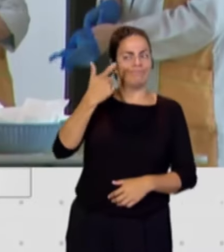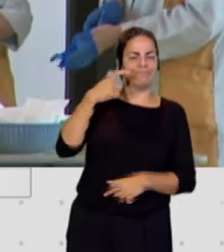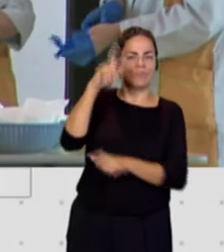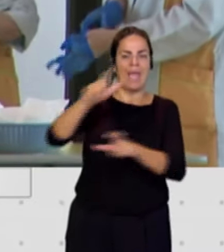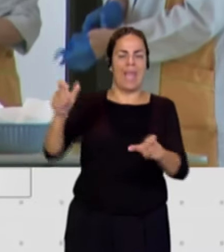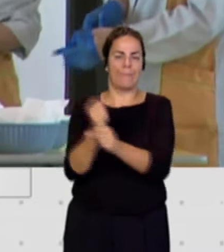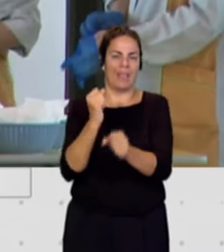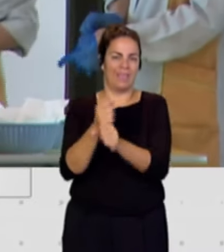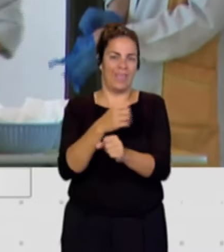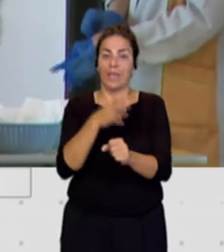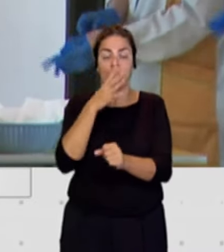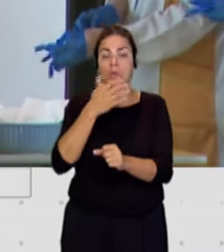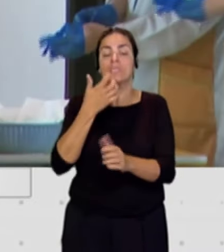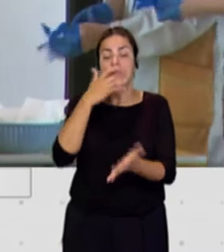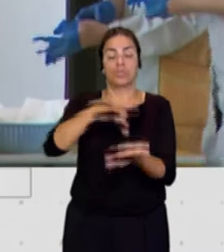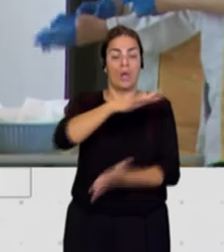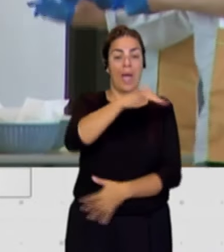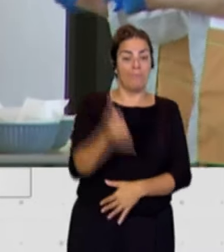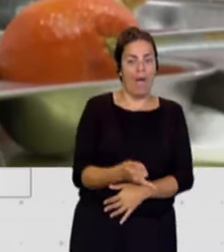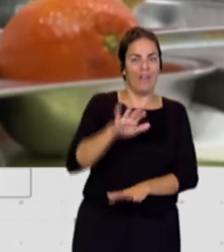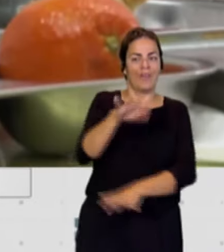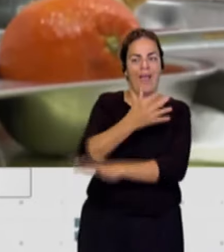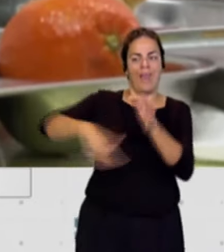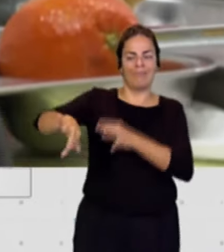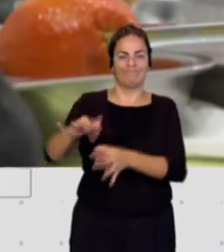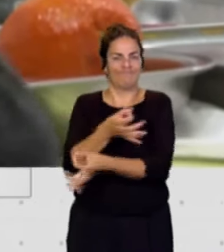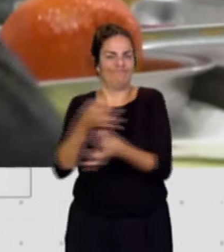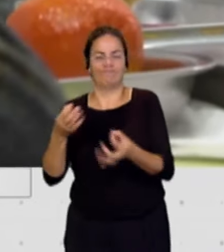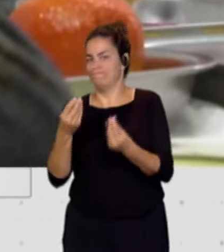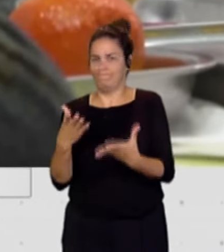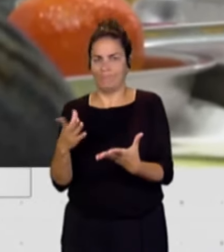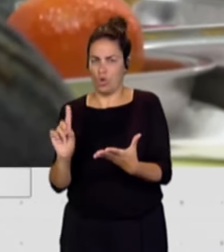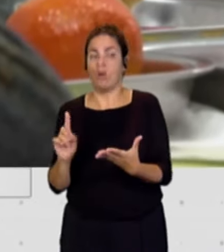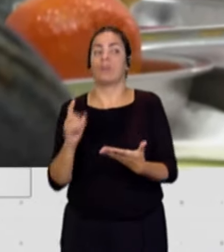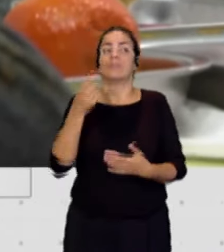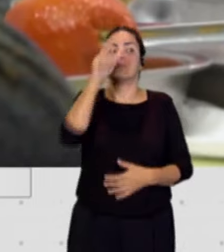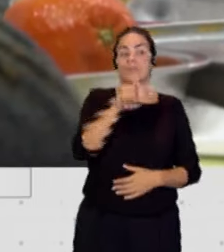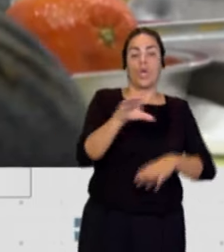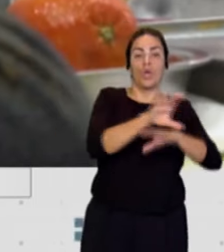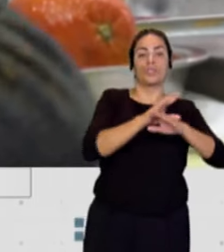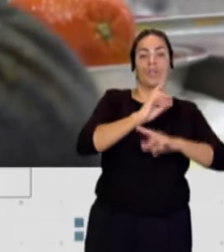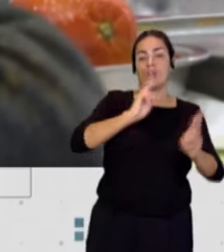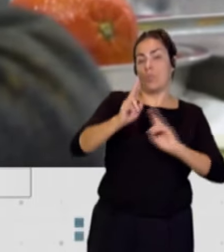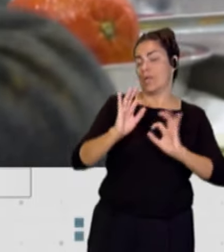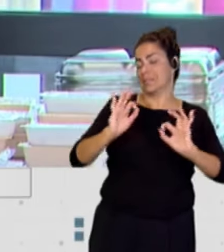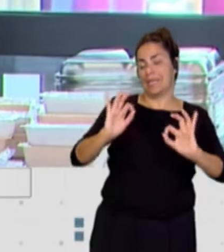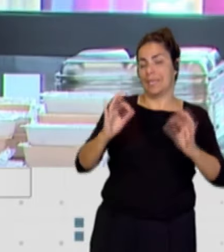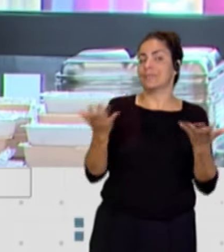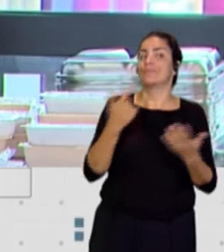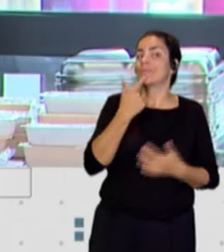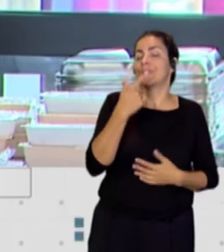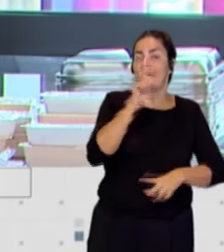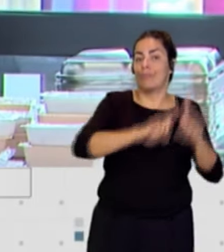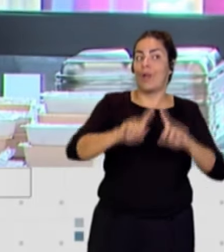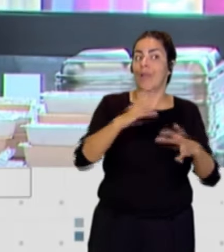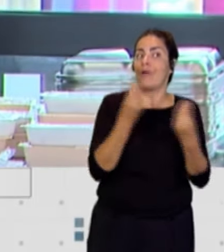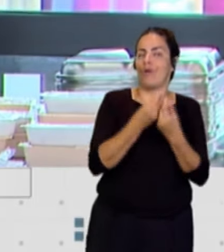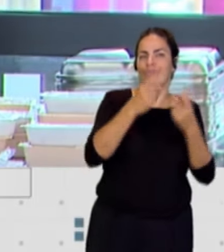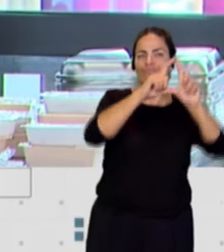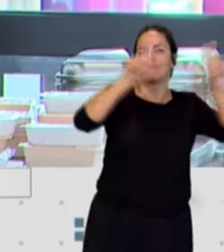cubren de manera adecuada Esa era la respuesta que daba el consejero esos problemas con función pública que retrasan mucho esas